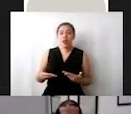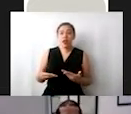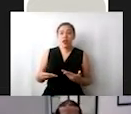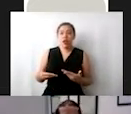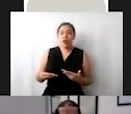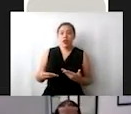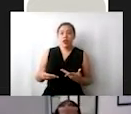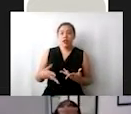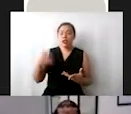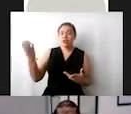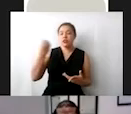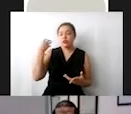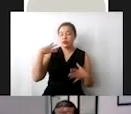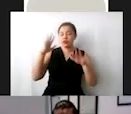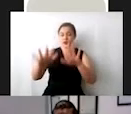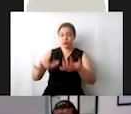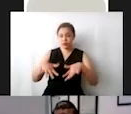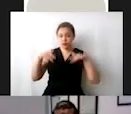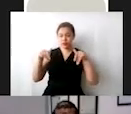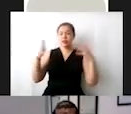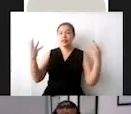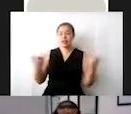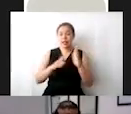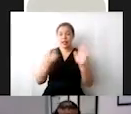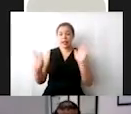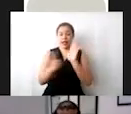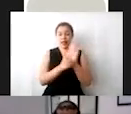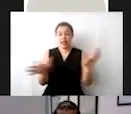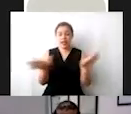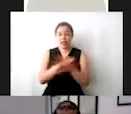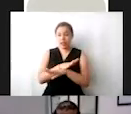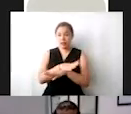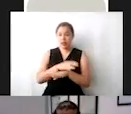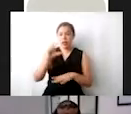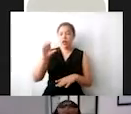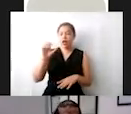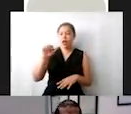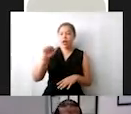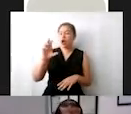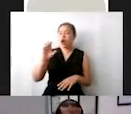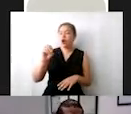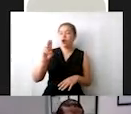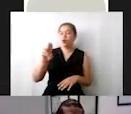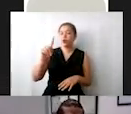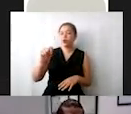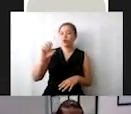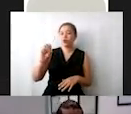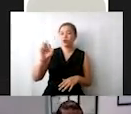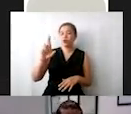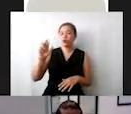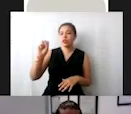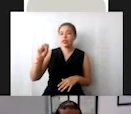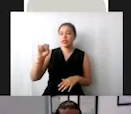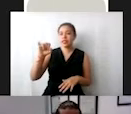muchos foros se ha hablado de la reforma de outsourcing, la verdad es que no solamente ha sido de outsourcing como